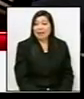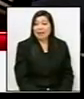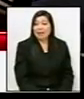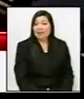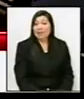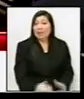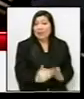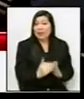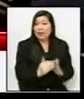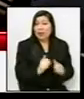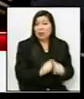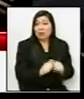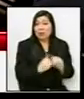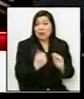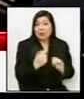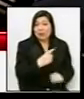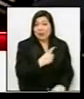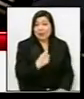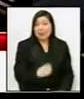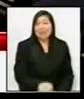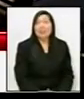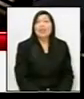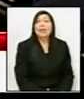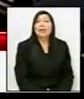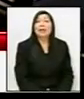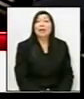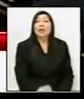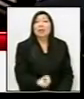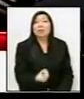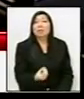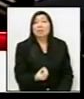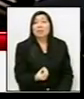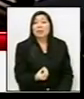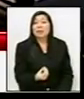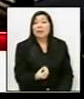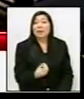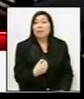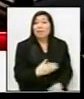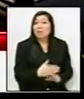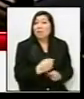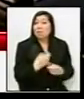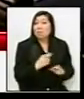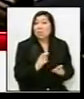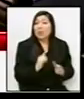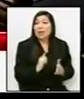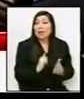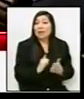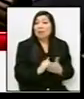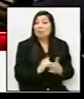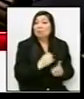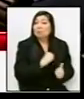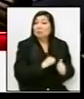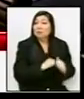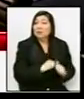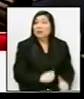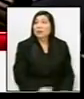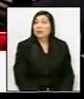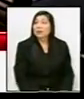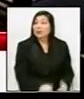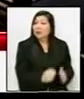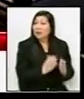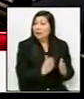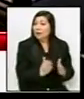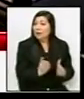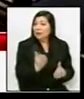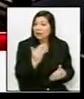el artículo 100 establece como pena al funcionario público que ha sido pasible de la determinación